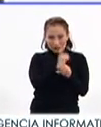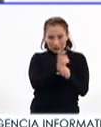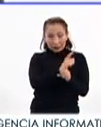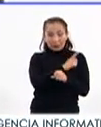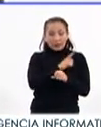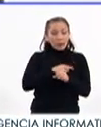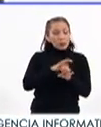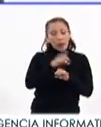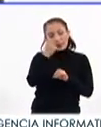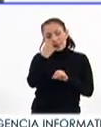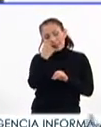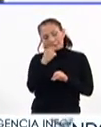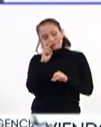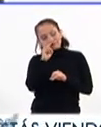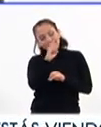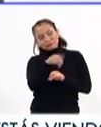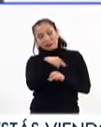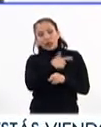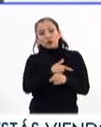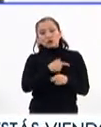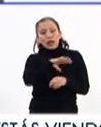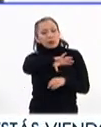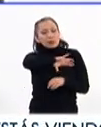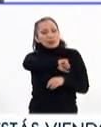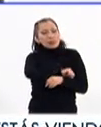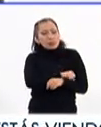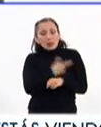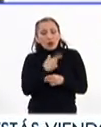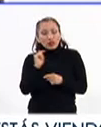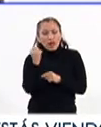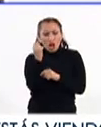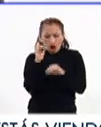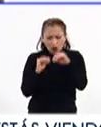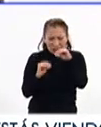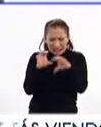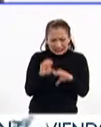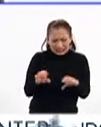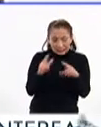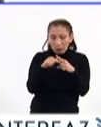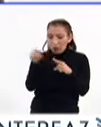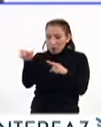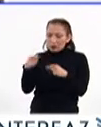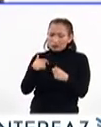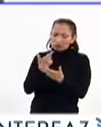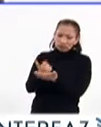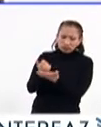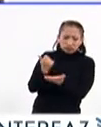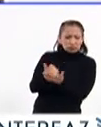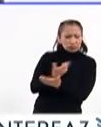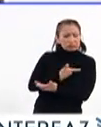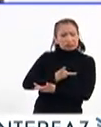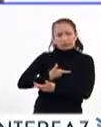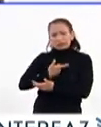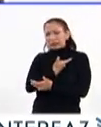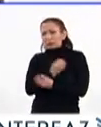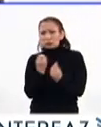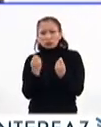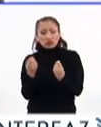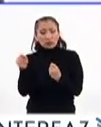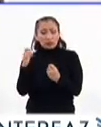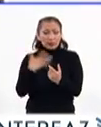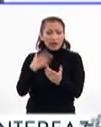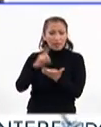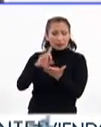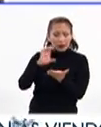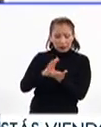debe de tener esa pasión por la tecnología, por las personas, por ayudar a las personas que tienen